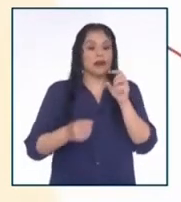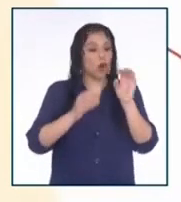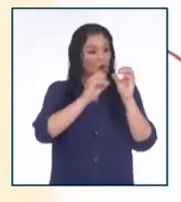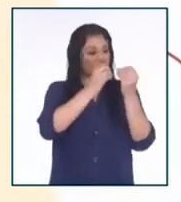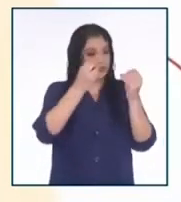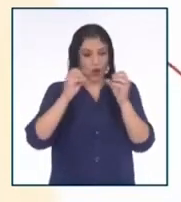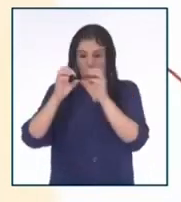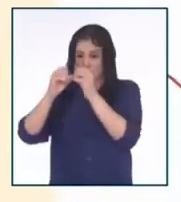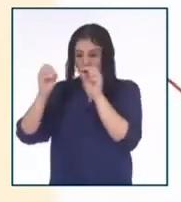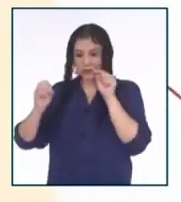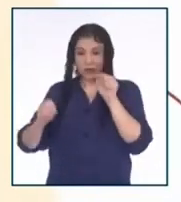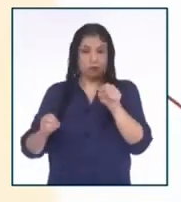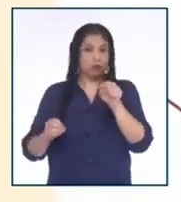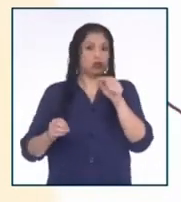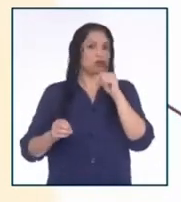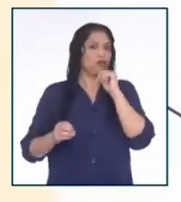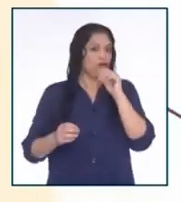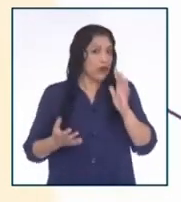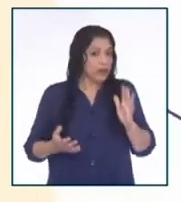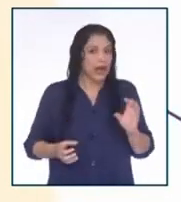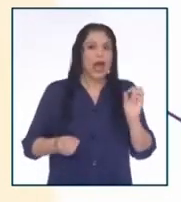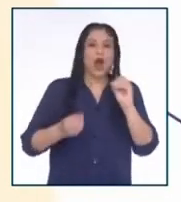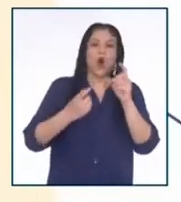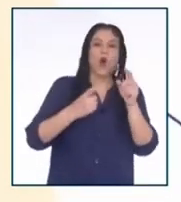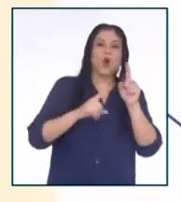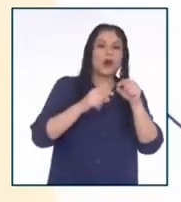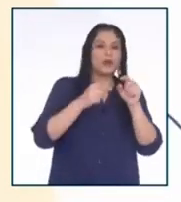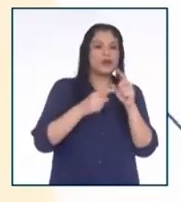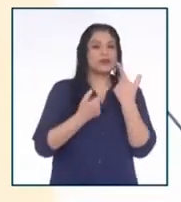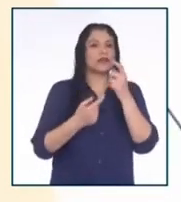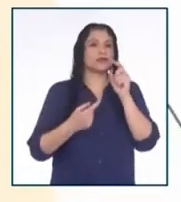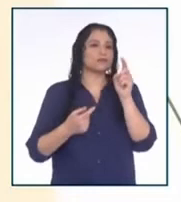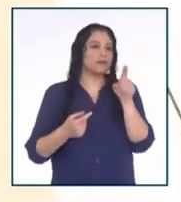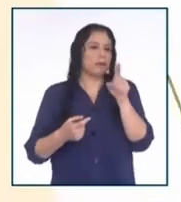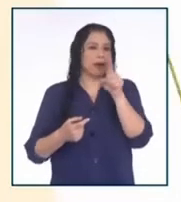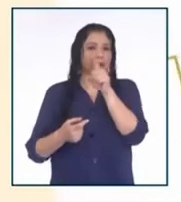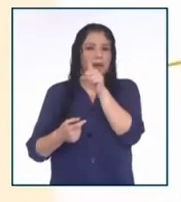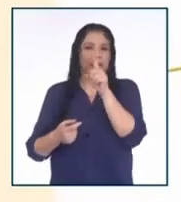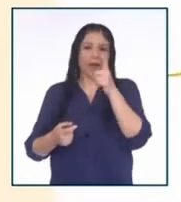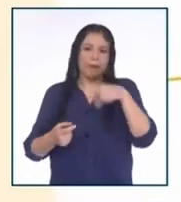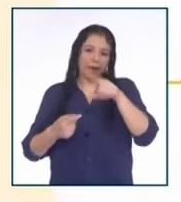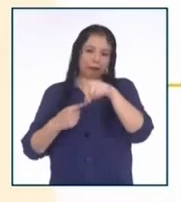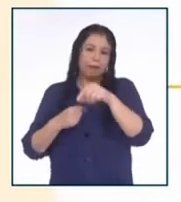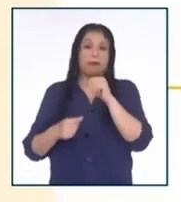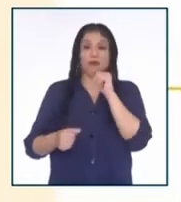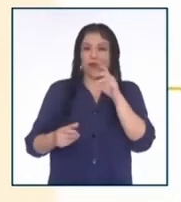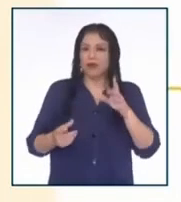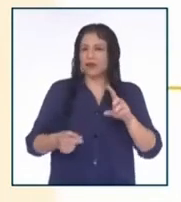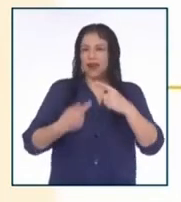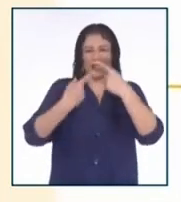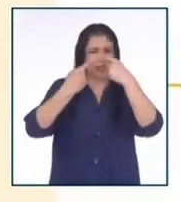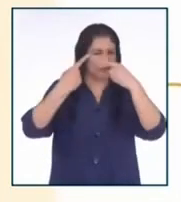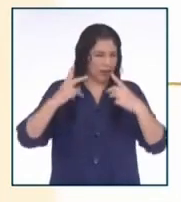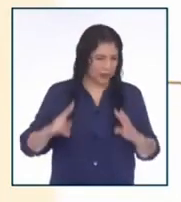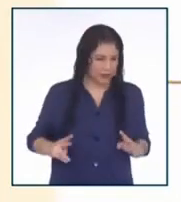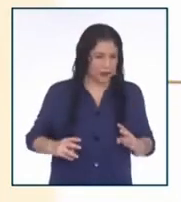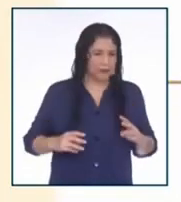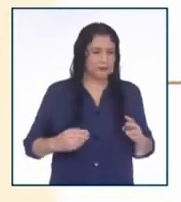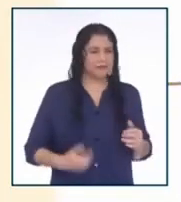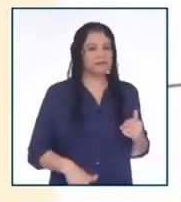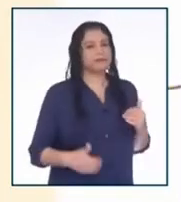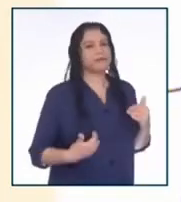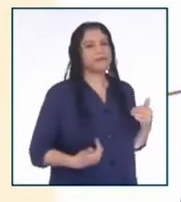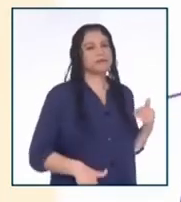oraciones, o la ausencia de la coma enumerativa y otros tipos de coma.